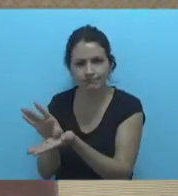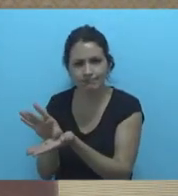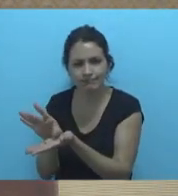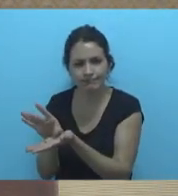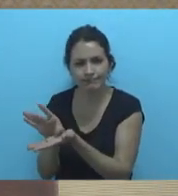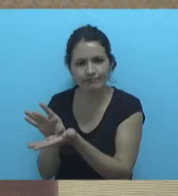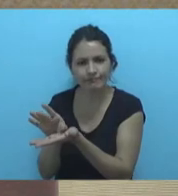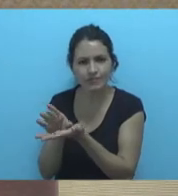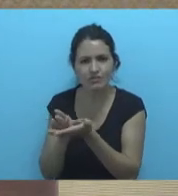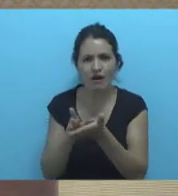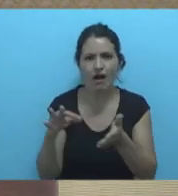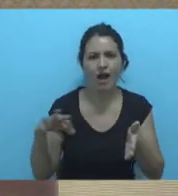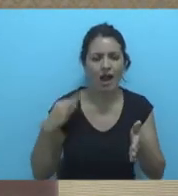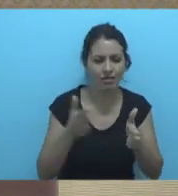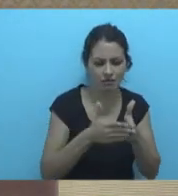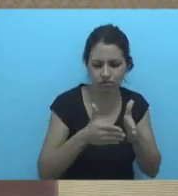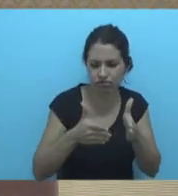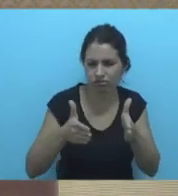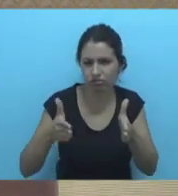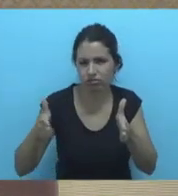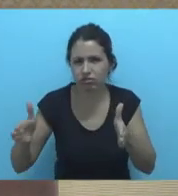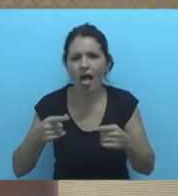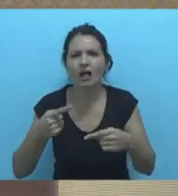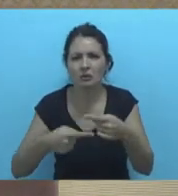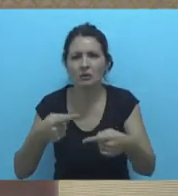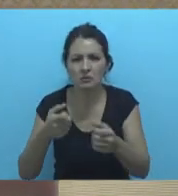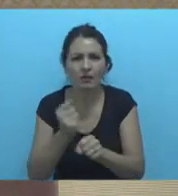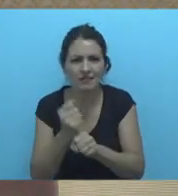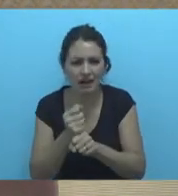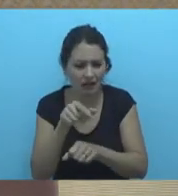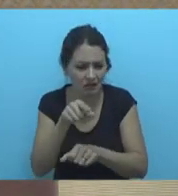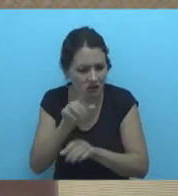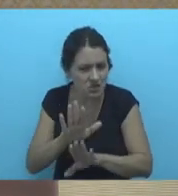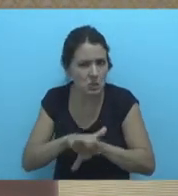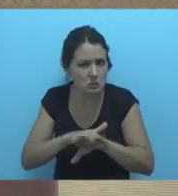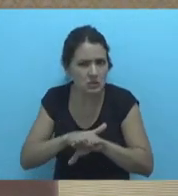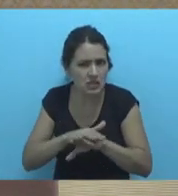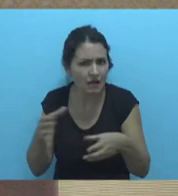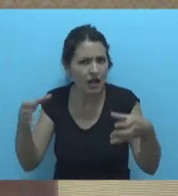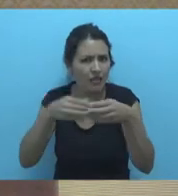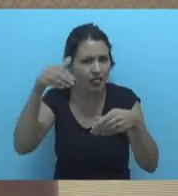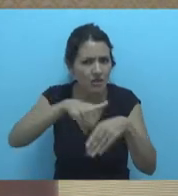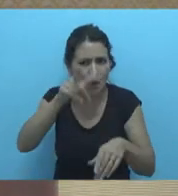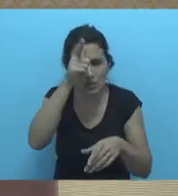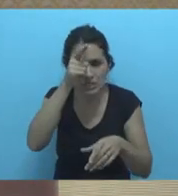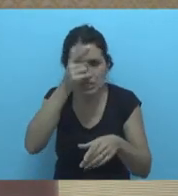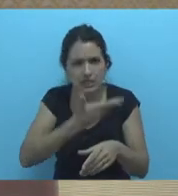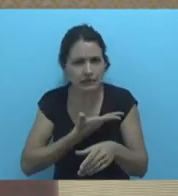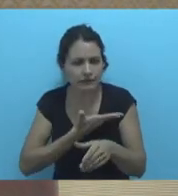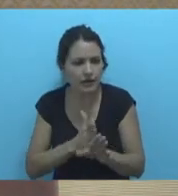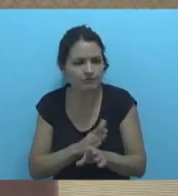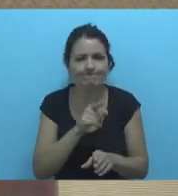1998, una cosa impactante por tanta cantidad de años que habían pasado en democracia, y esa gente manejaba la policía de la provincia de Santa